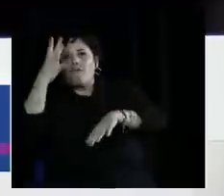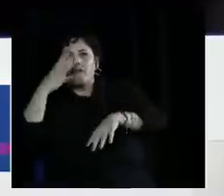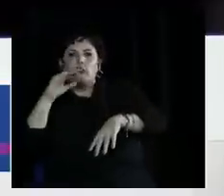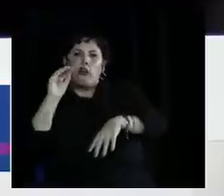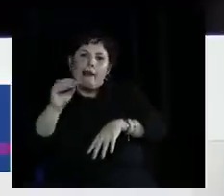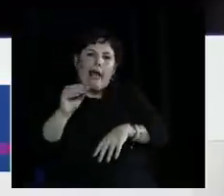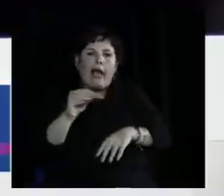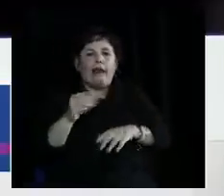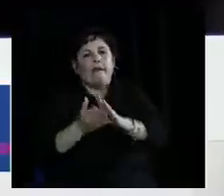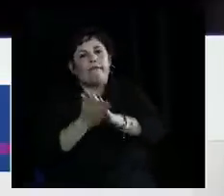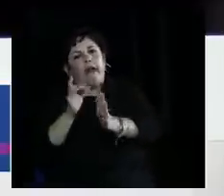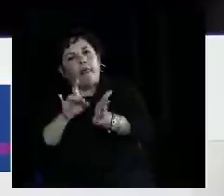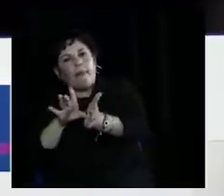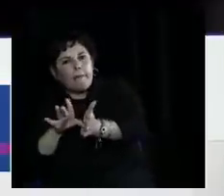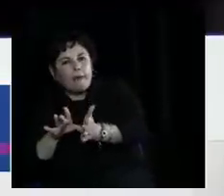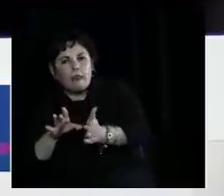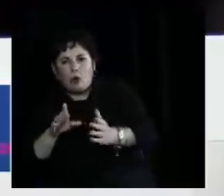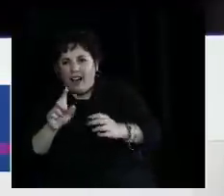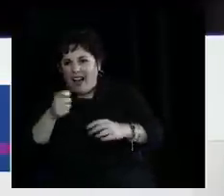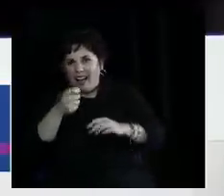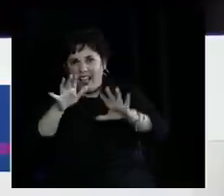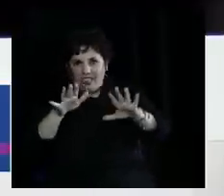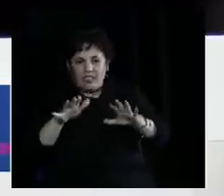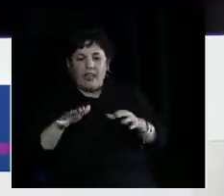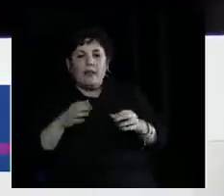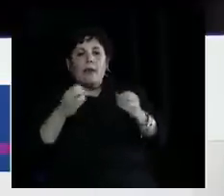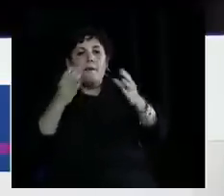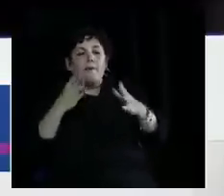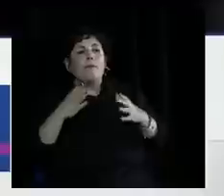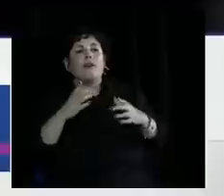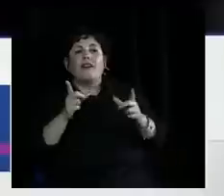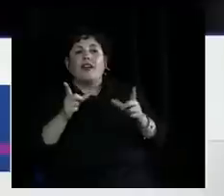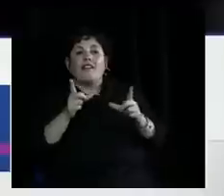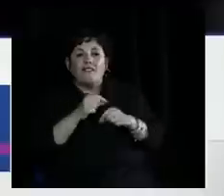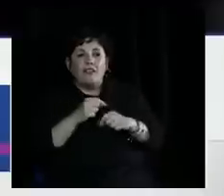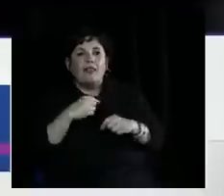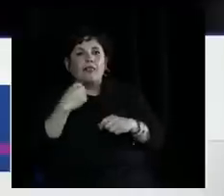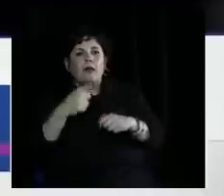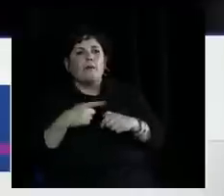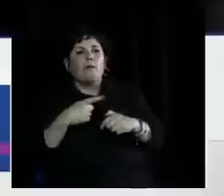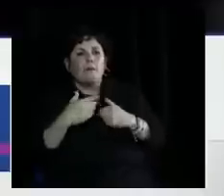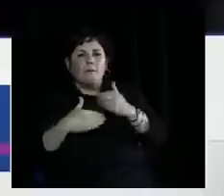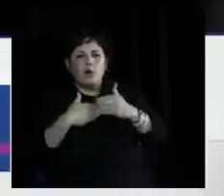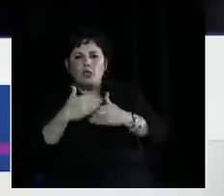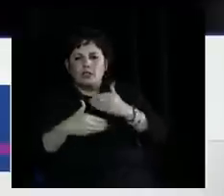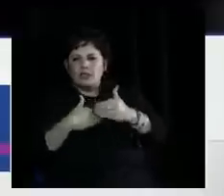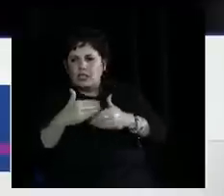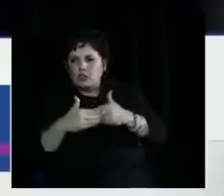la motivaran, y que además se había dado después de un proceso